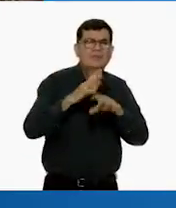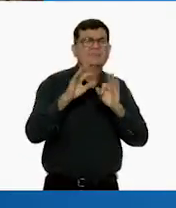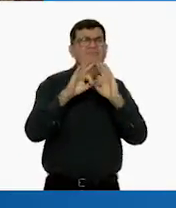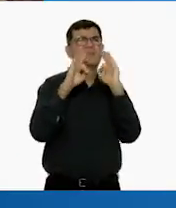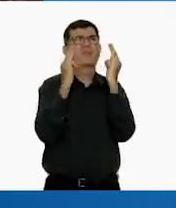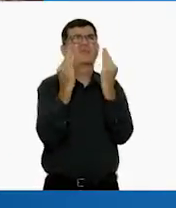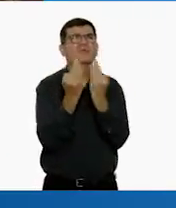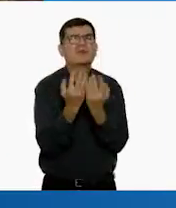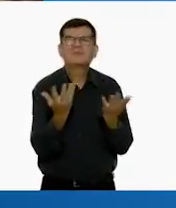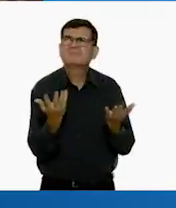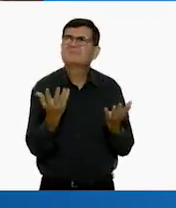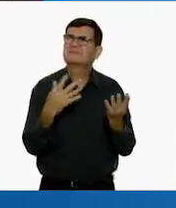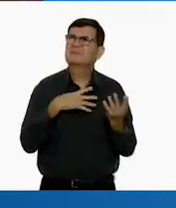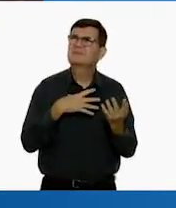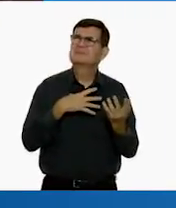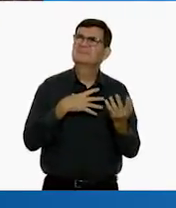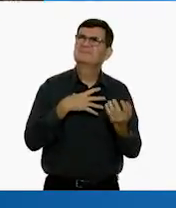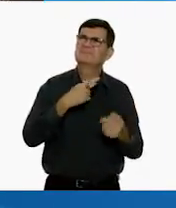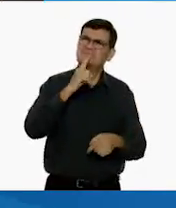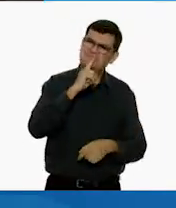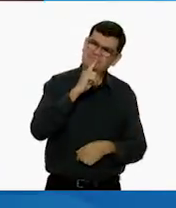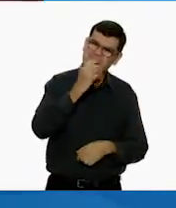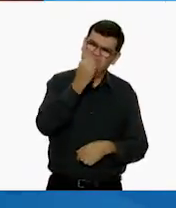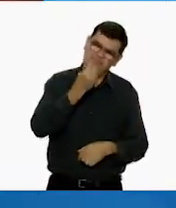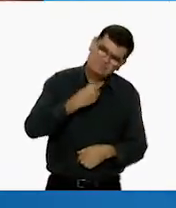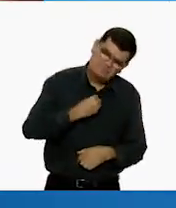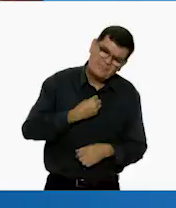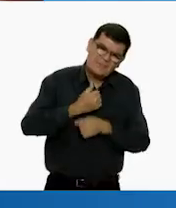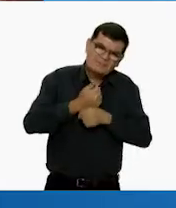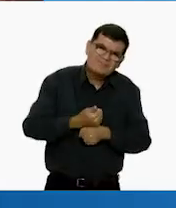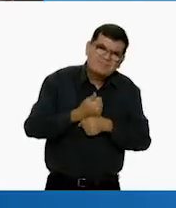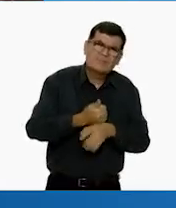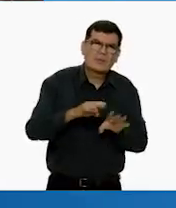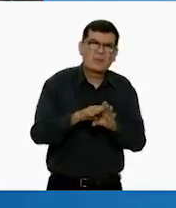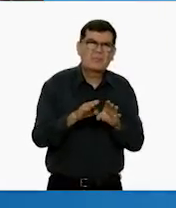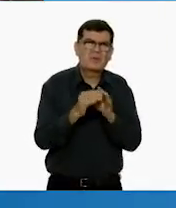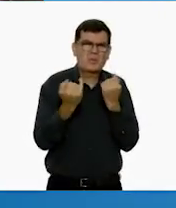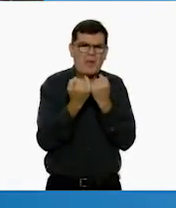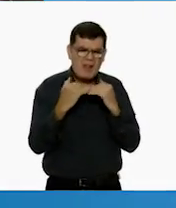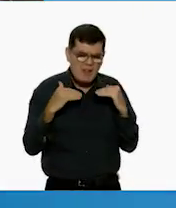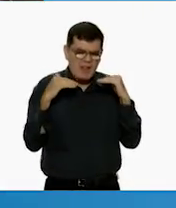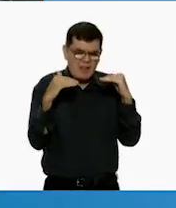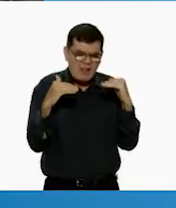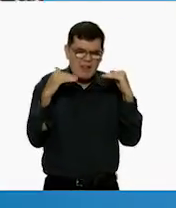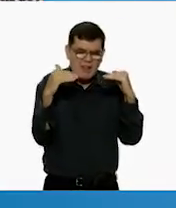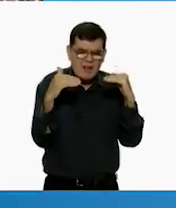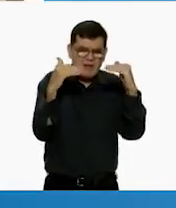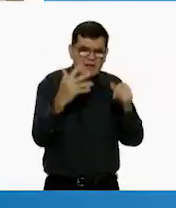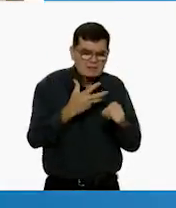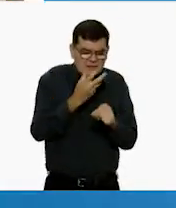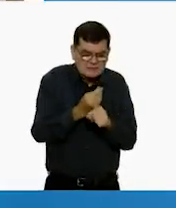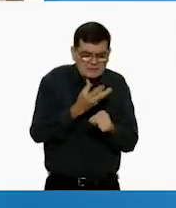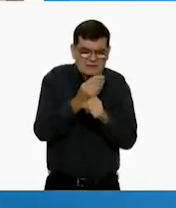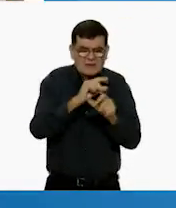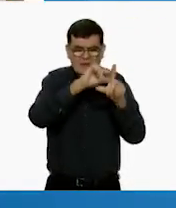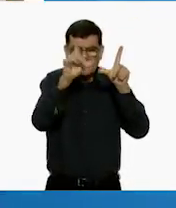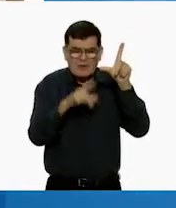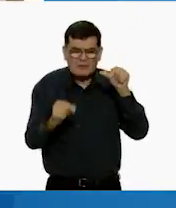manera resignada a construir un mundo paralelo. La República Restaurada